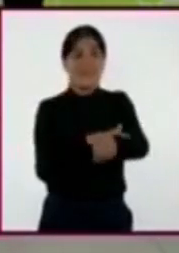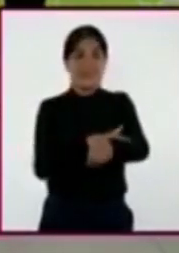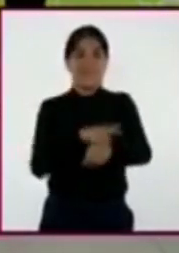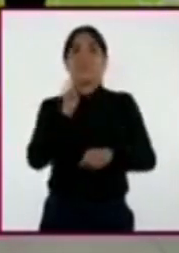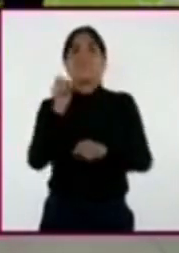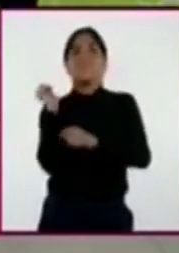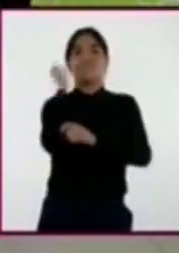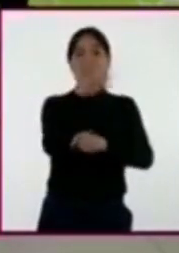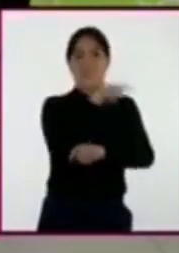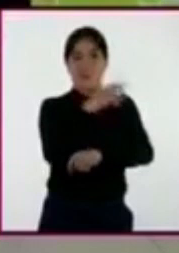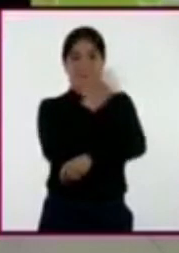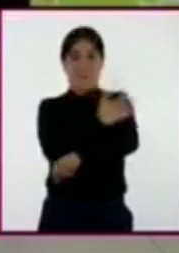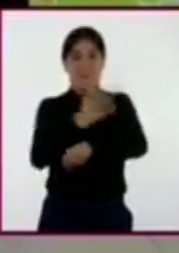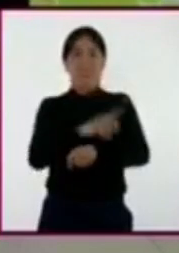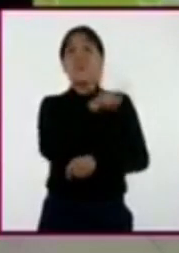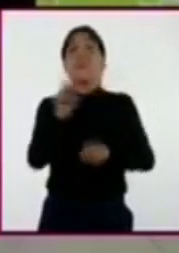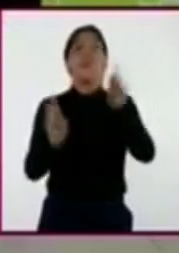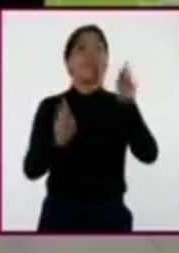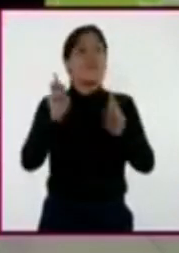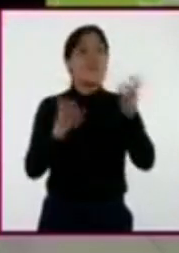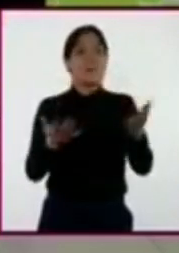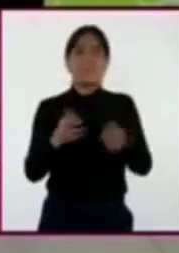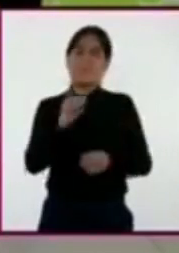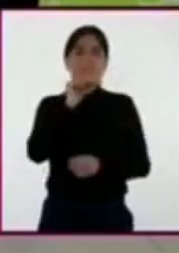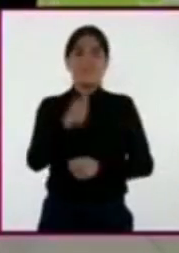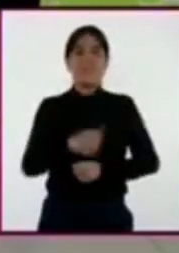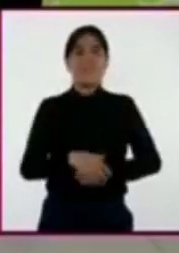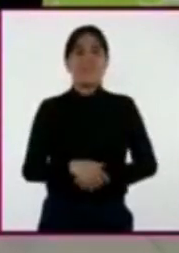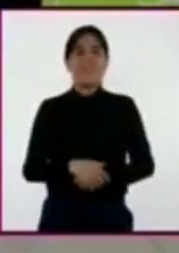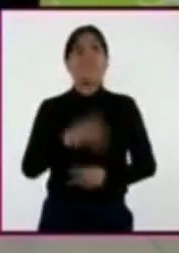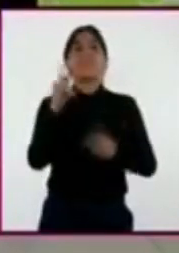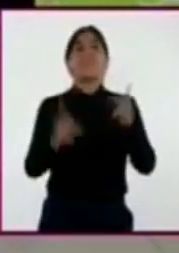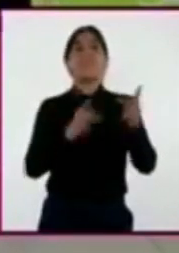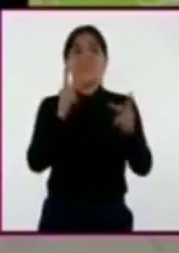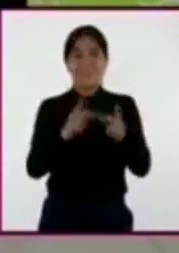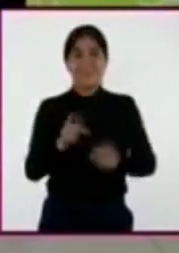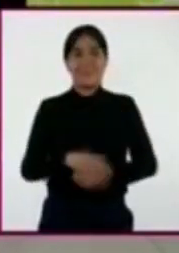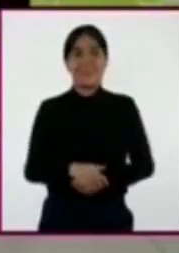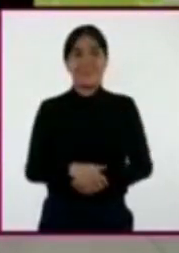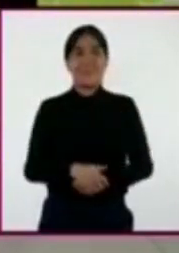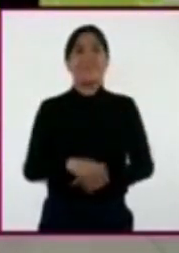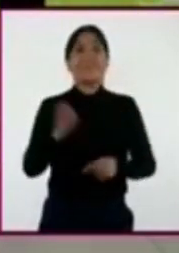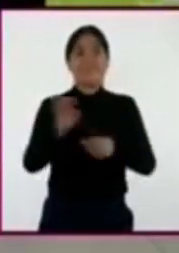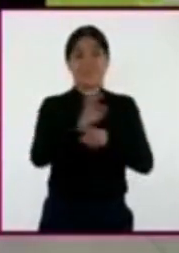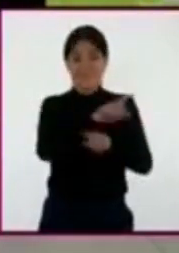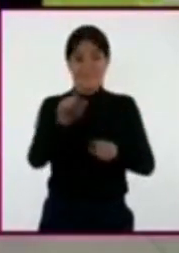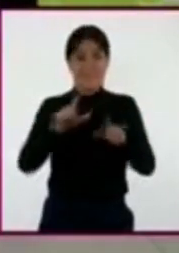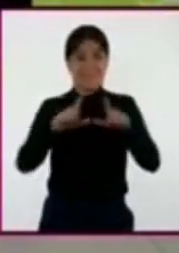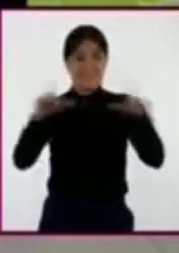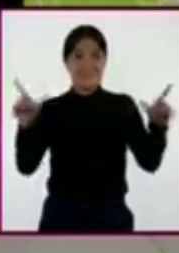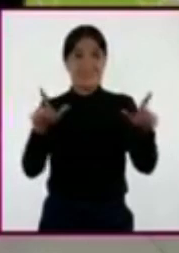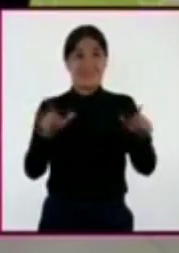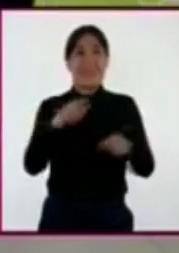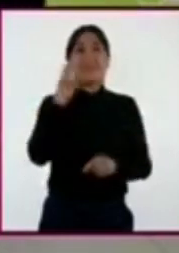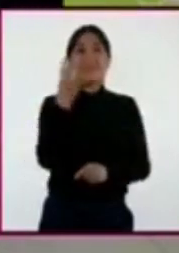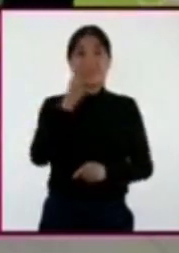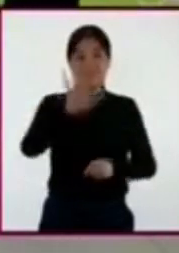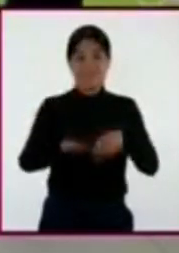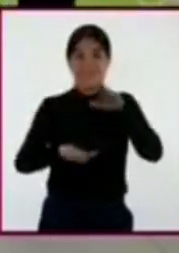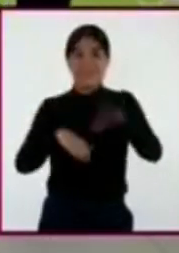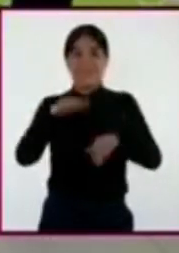tu compañero. ¿Alguna duda? Ninguna. Perfecto. Entonces, ¿están listos? Tres